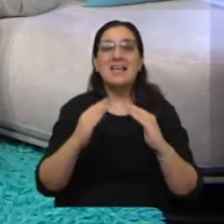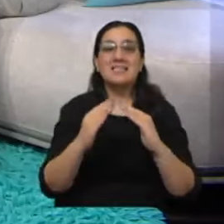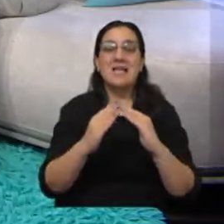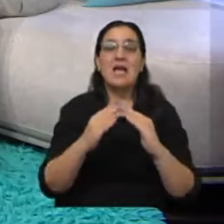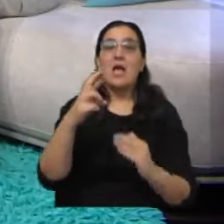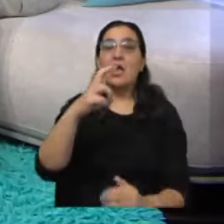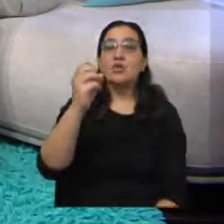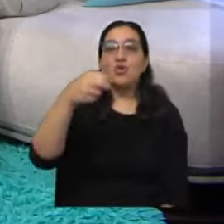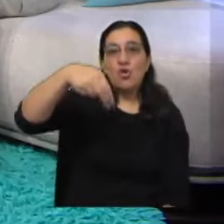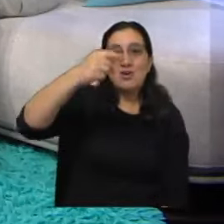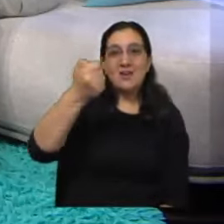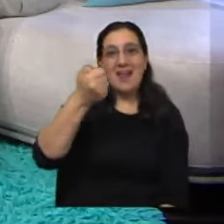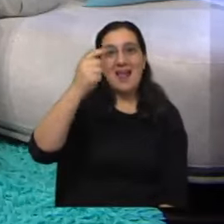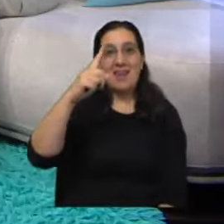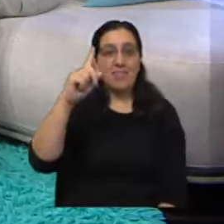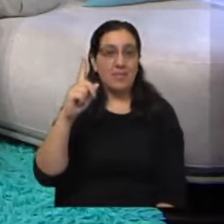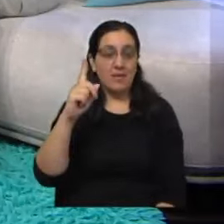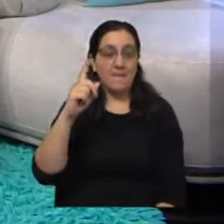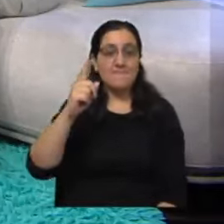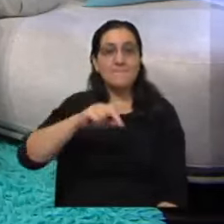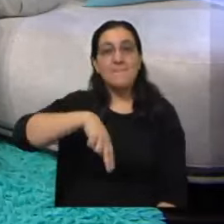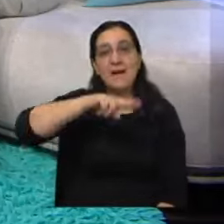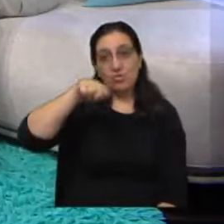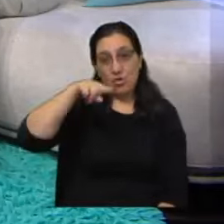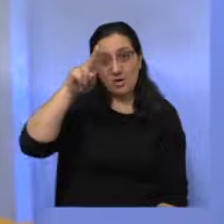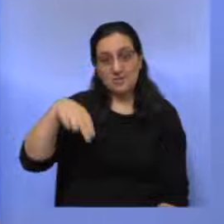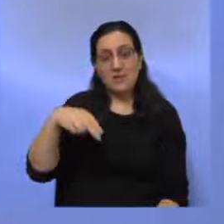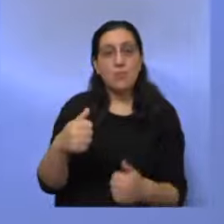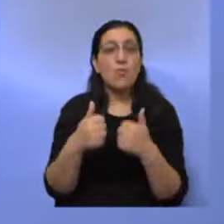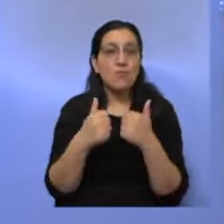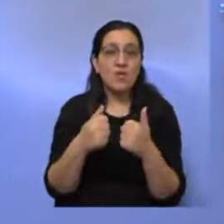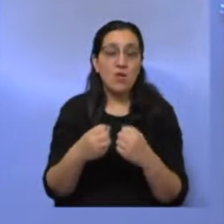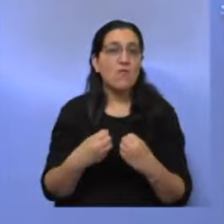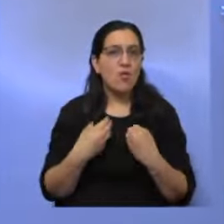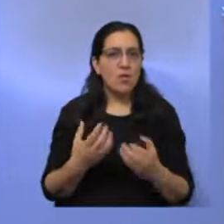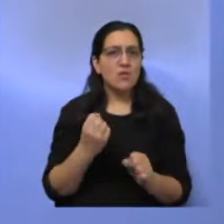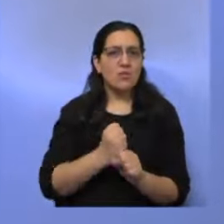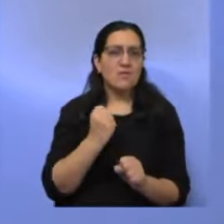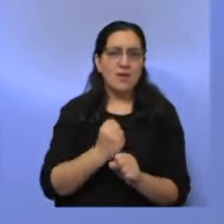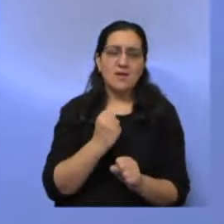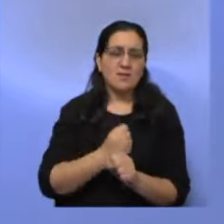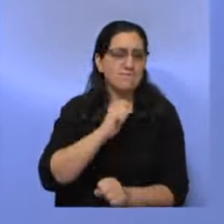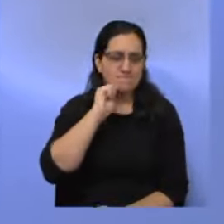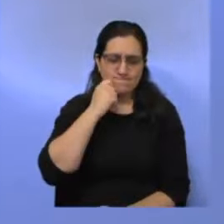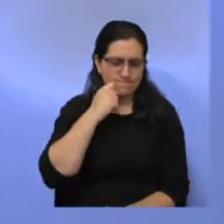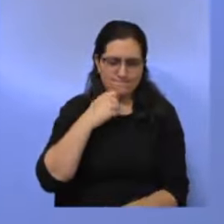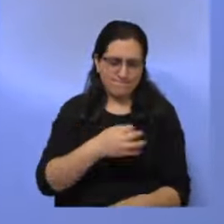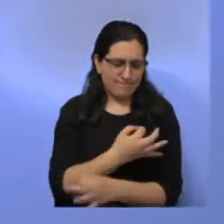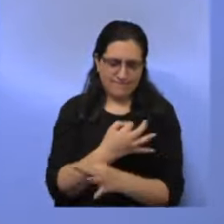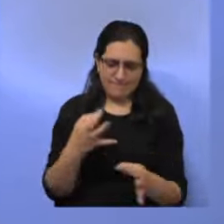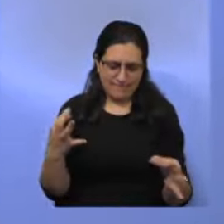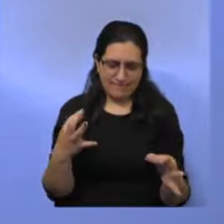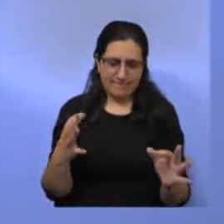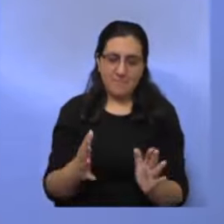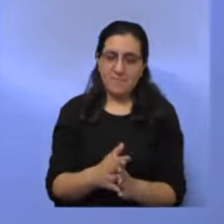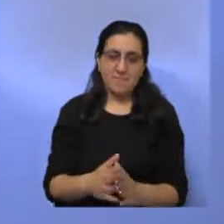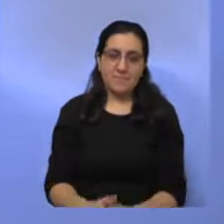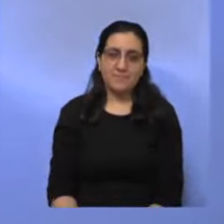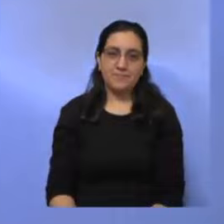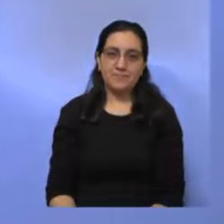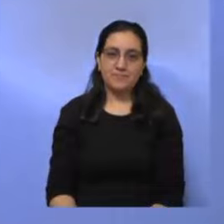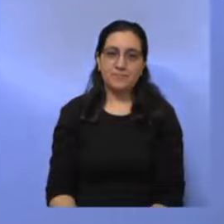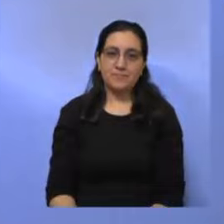una muy belleza. Bien. Realmente no le falta nada a la gente que está ahí. Los voluntarios además trabajan chapó, como siempre. Me saco el sombrero ante